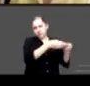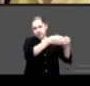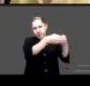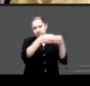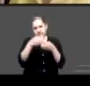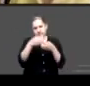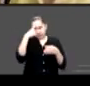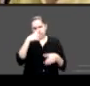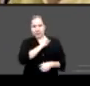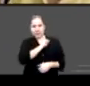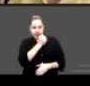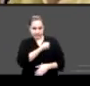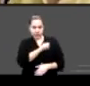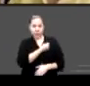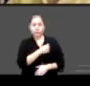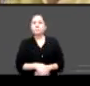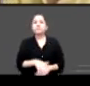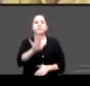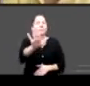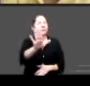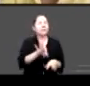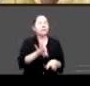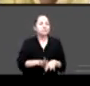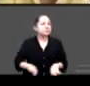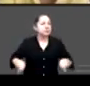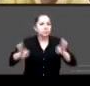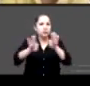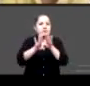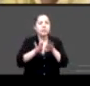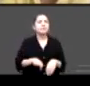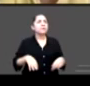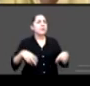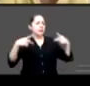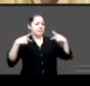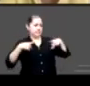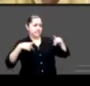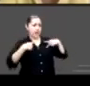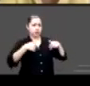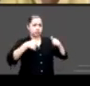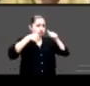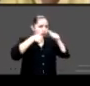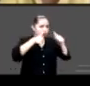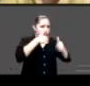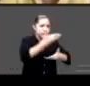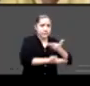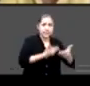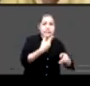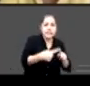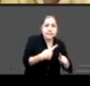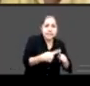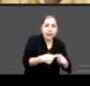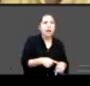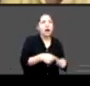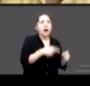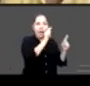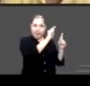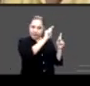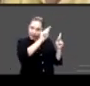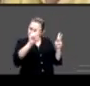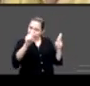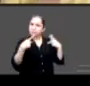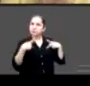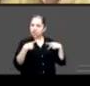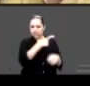atiende? Hay un gran esfuerzo en las entidades federativas porque contemos con personal sensibilizado y capacitado, precisamente para